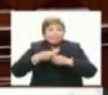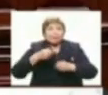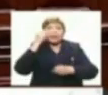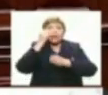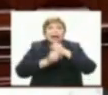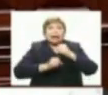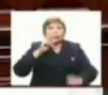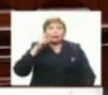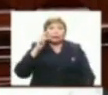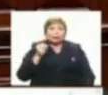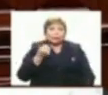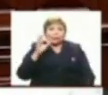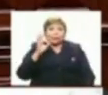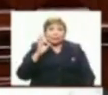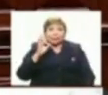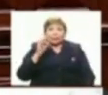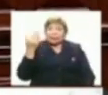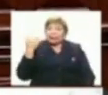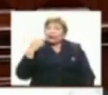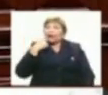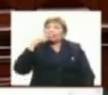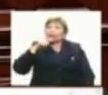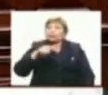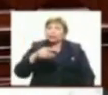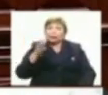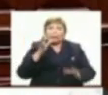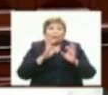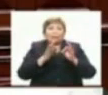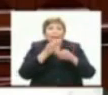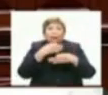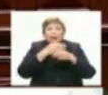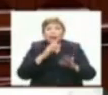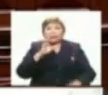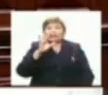año 2019 estuvieron compuestas por